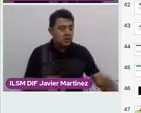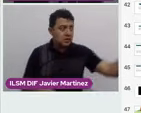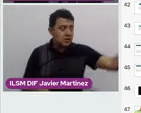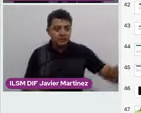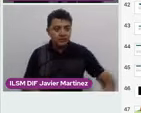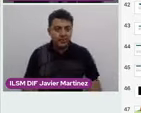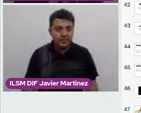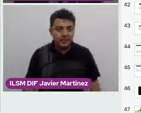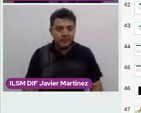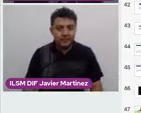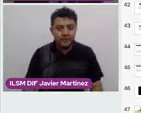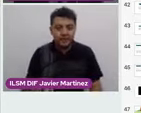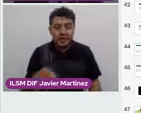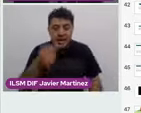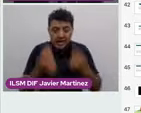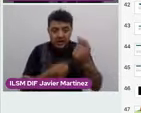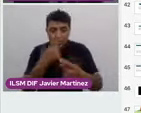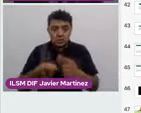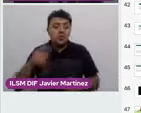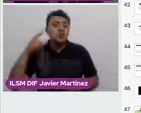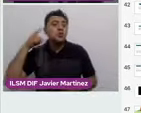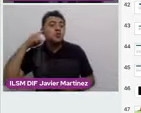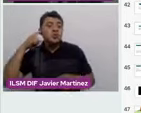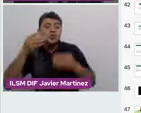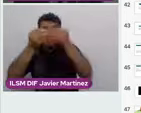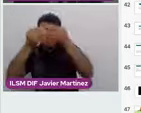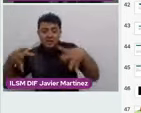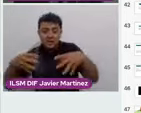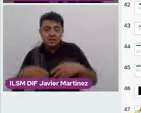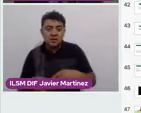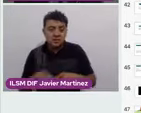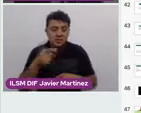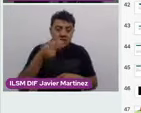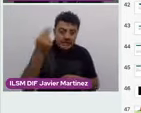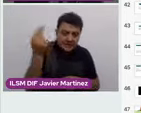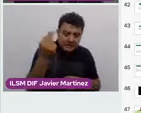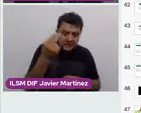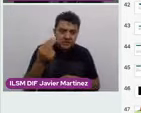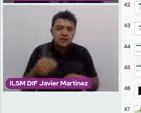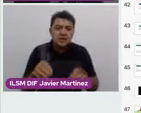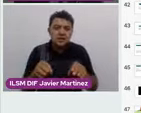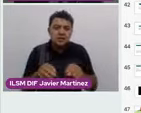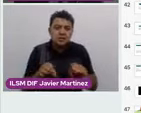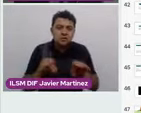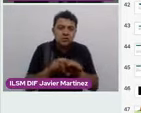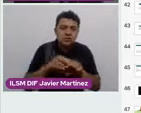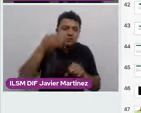una pérdida auditiva donde se separa la vía sensorial de la conductiva y tiene una pérdida conductiva.